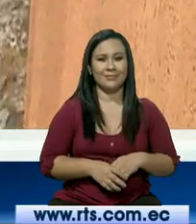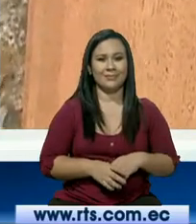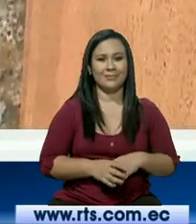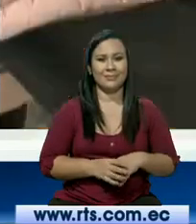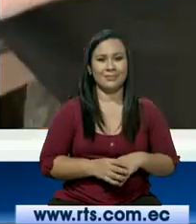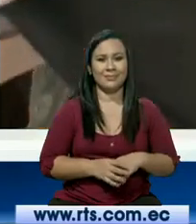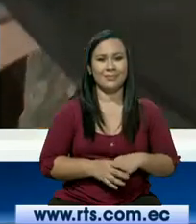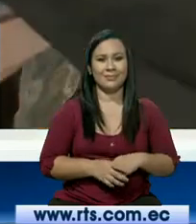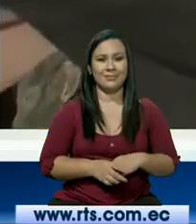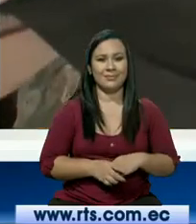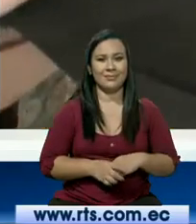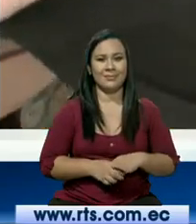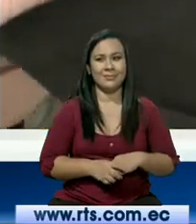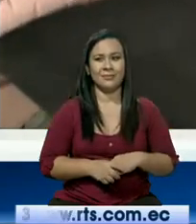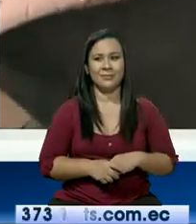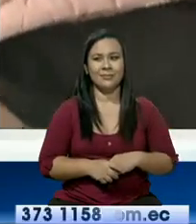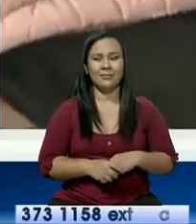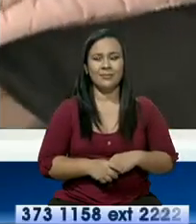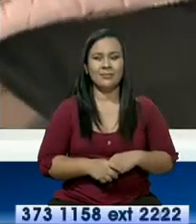¡Gracias!